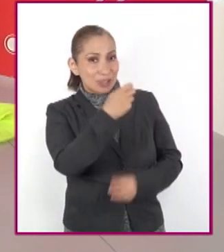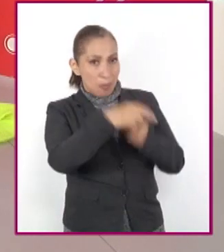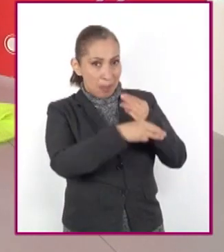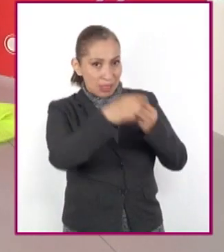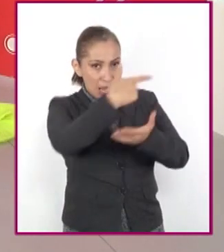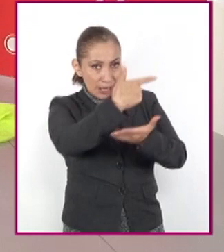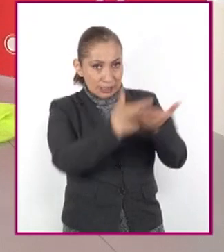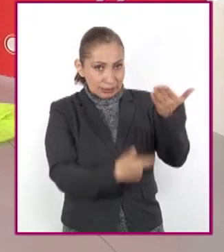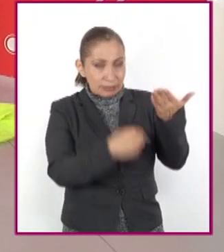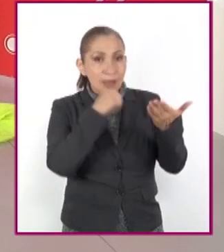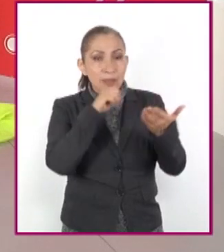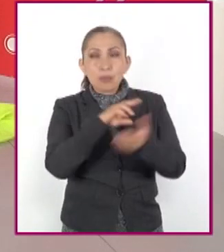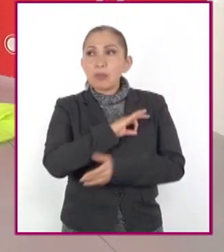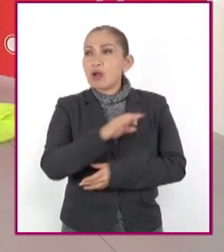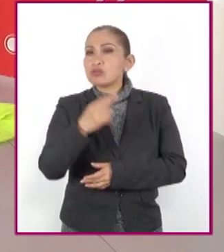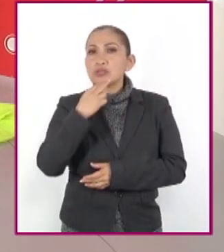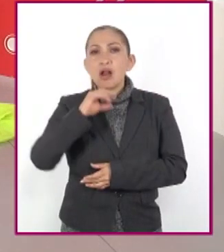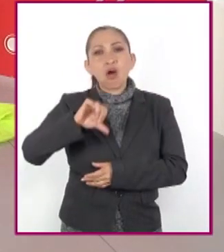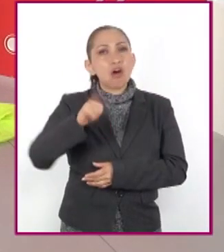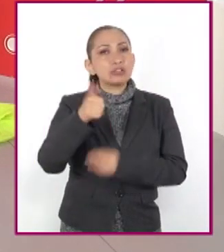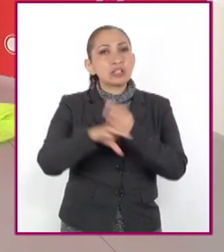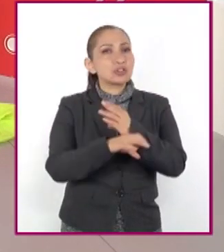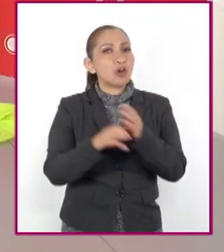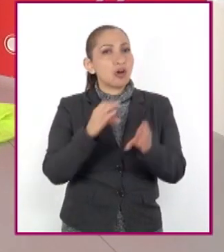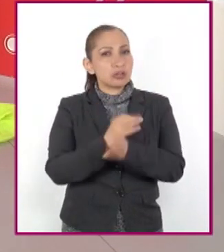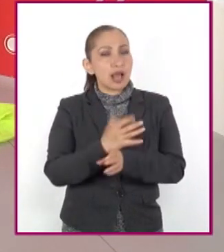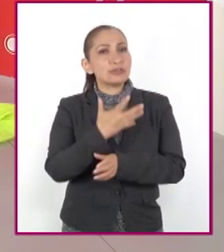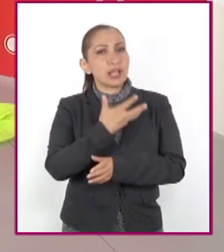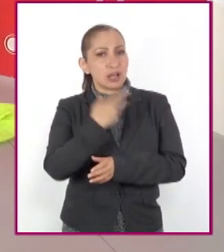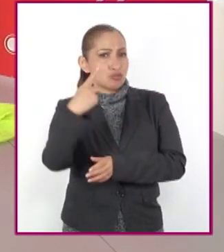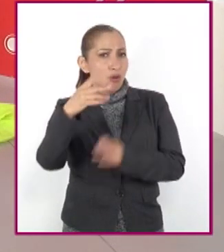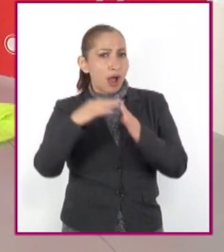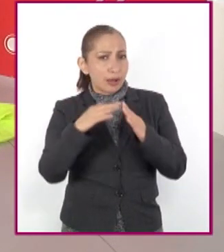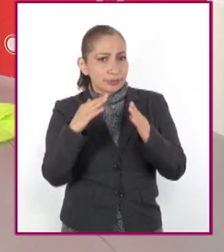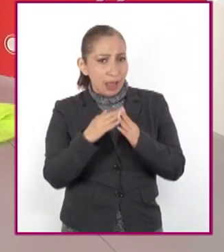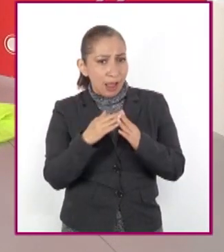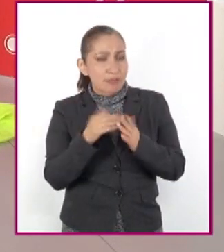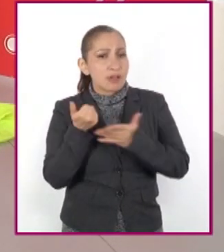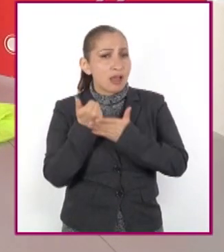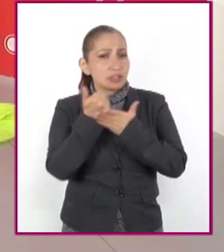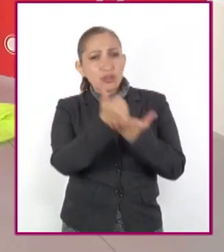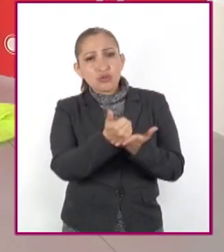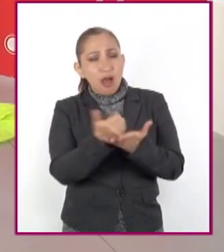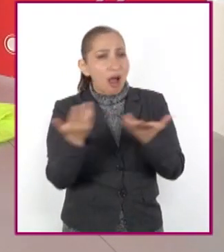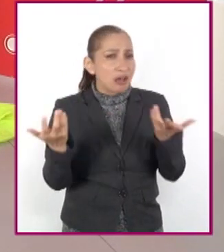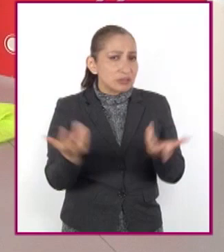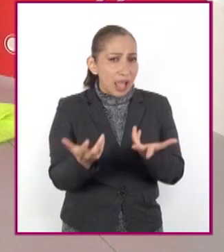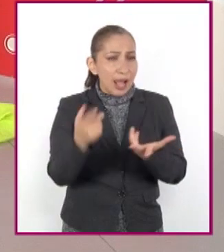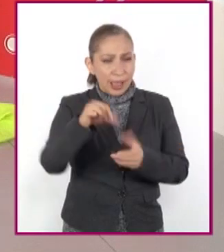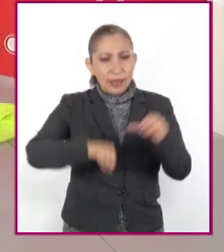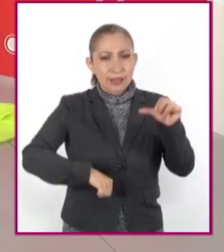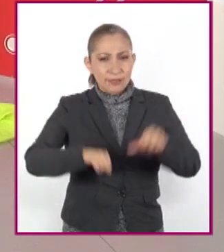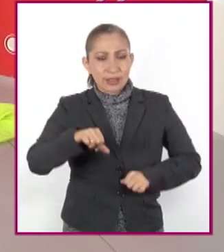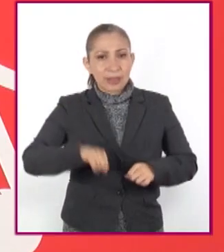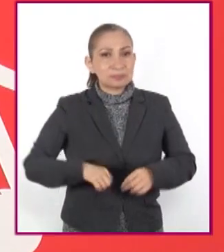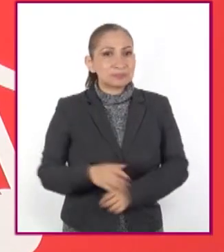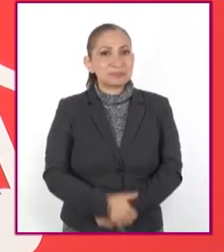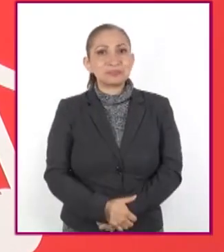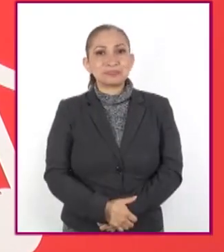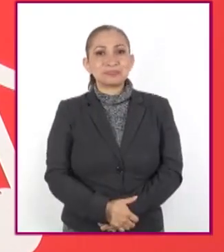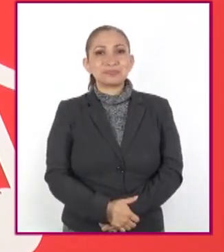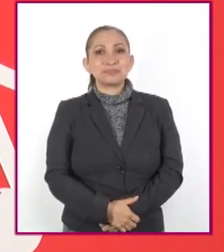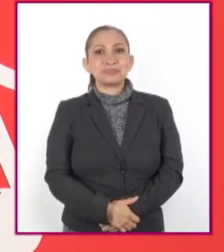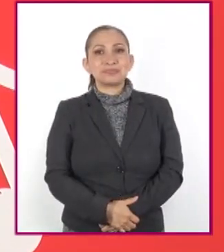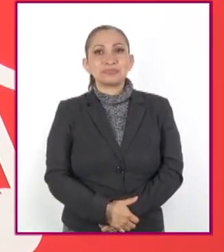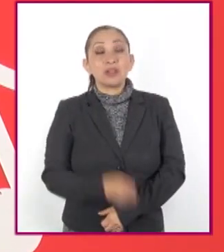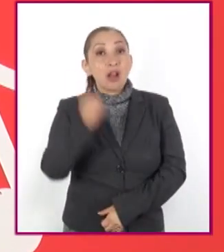materiales, también pueden utilizar otros elementos que tengan en casa y que les permita llevar a cabo esta actividad.